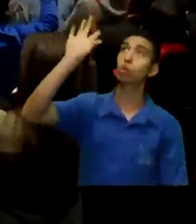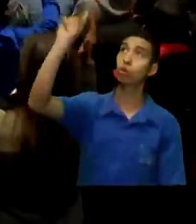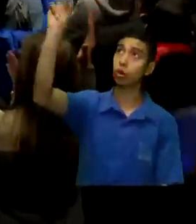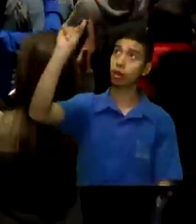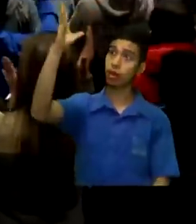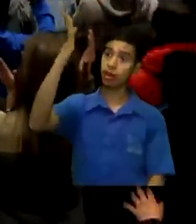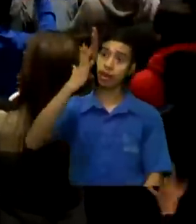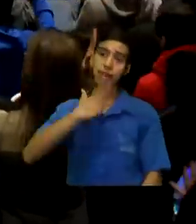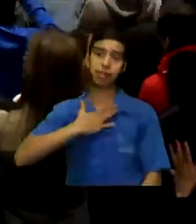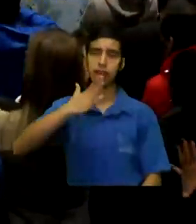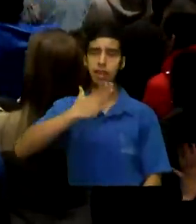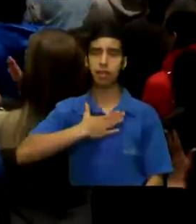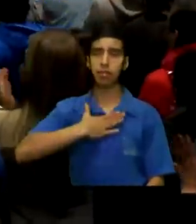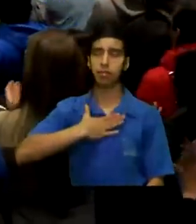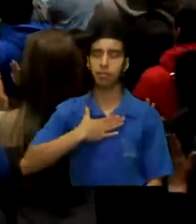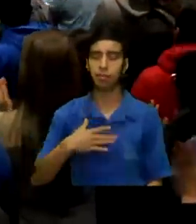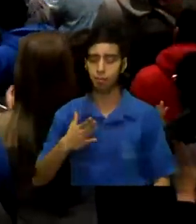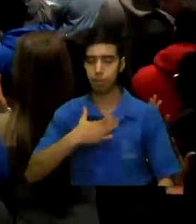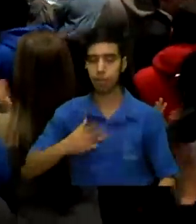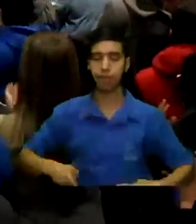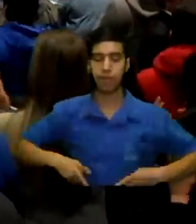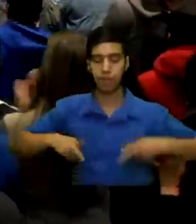su gracia me rodeó.